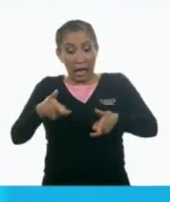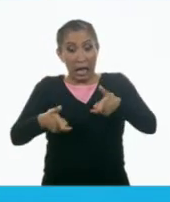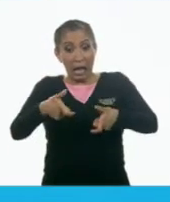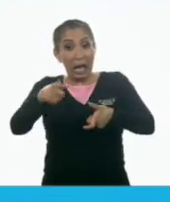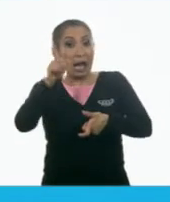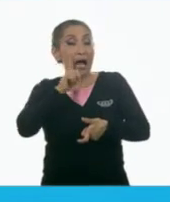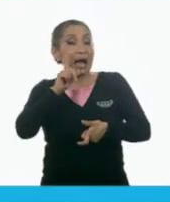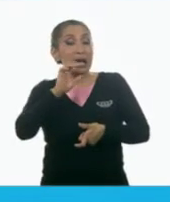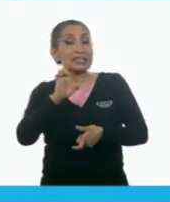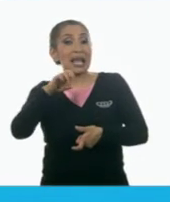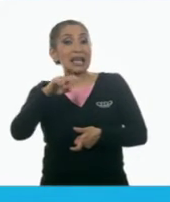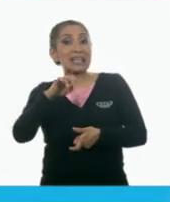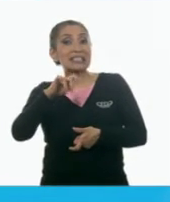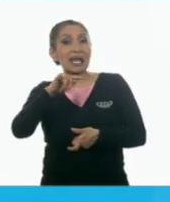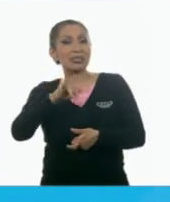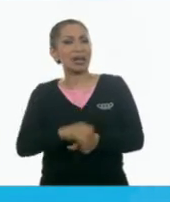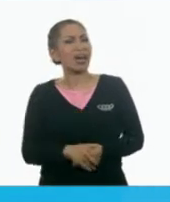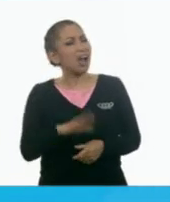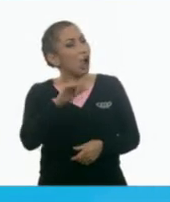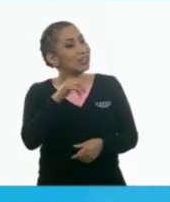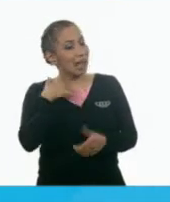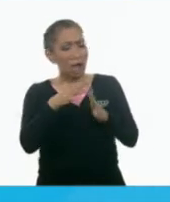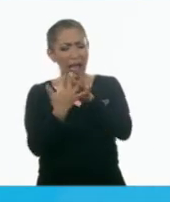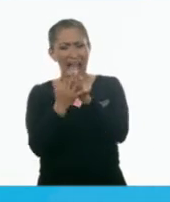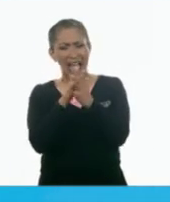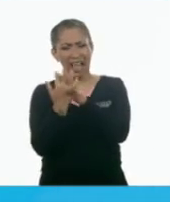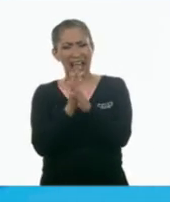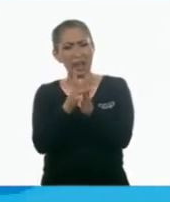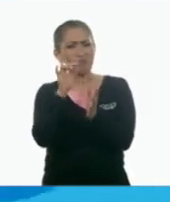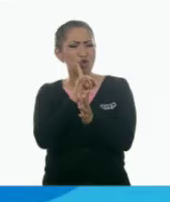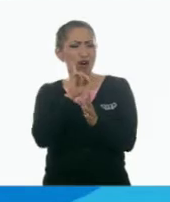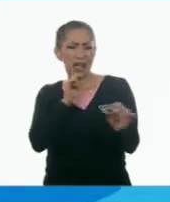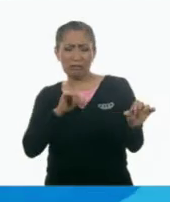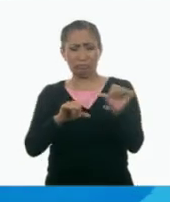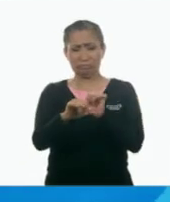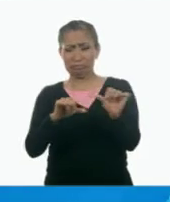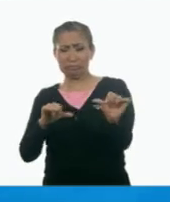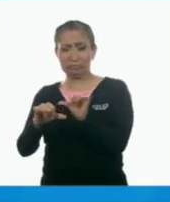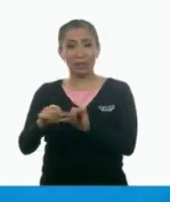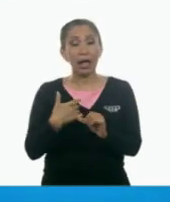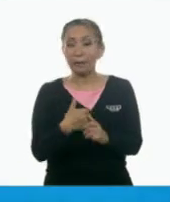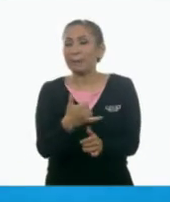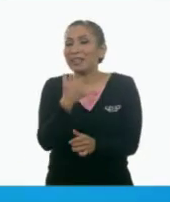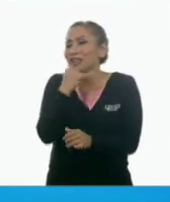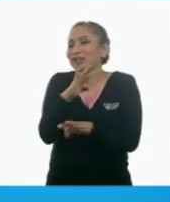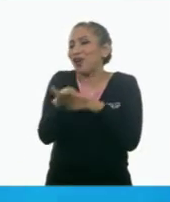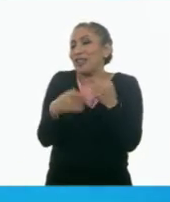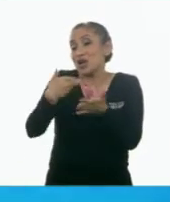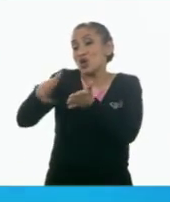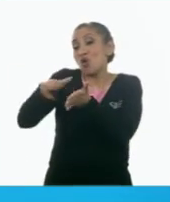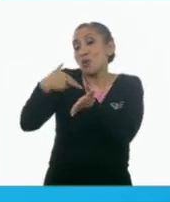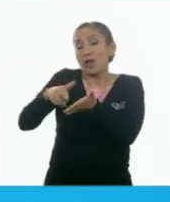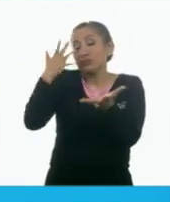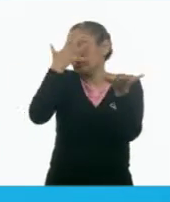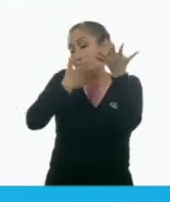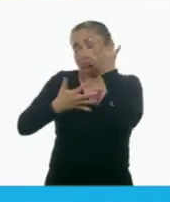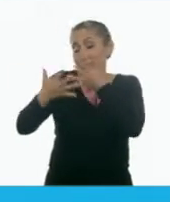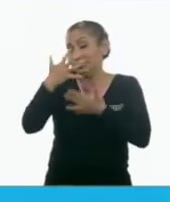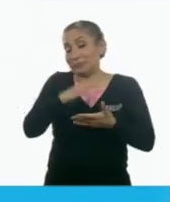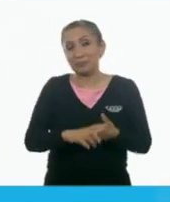Cenicienta! Staff, estás mezclando a las protagonistas. Ay, perdón. Es que todas son rubias y me